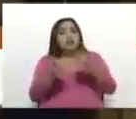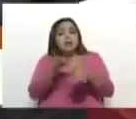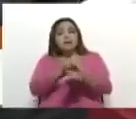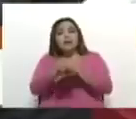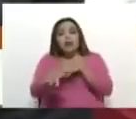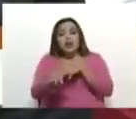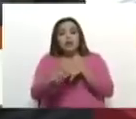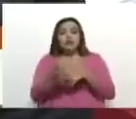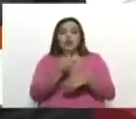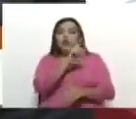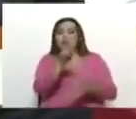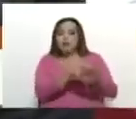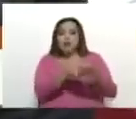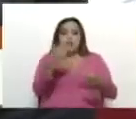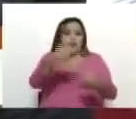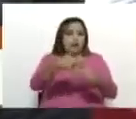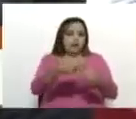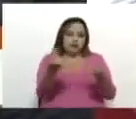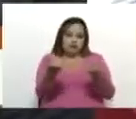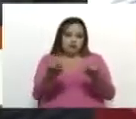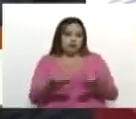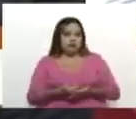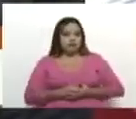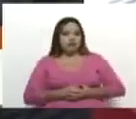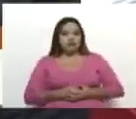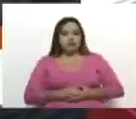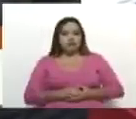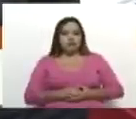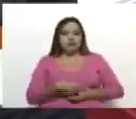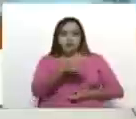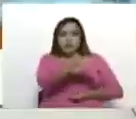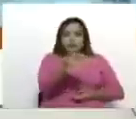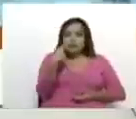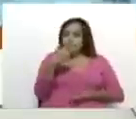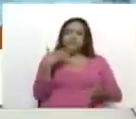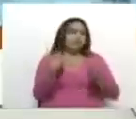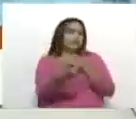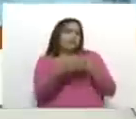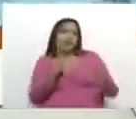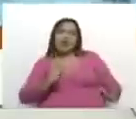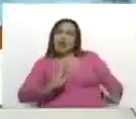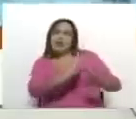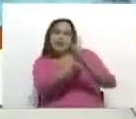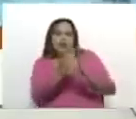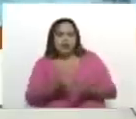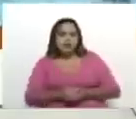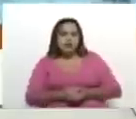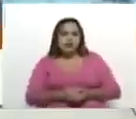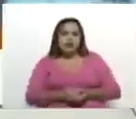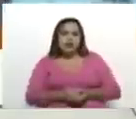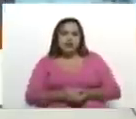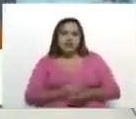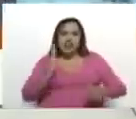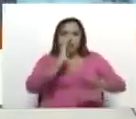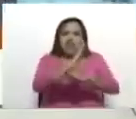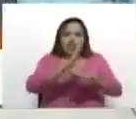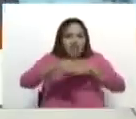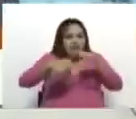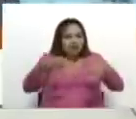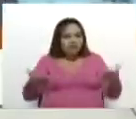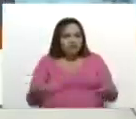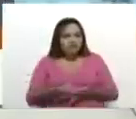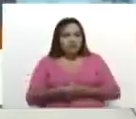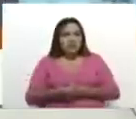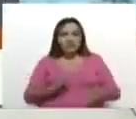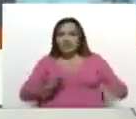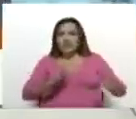exclusivamente de la renta petrolera eso en la calle dijeron sanciones eso las calles dijeron bloqueo a las costas eso es la